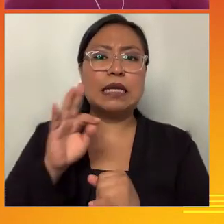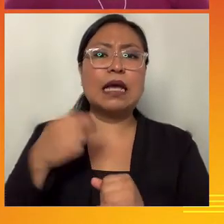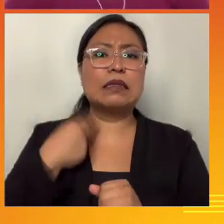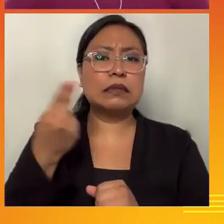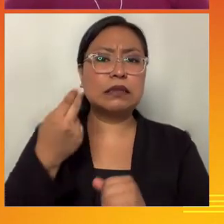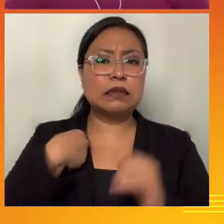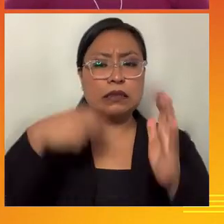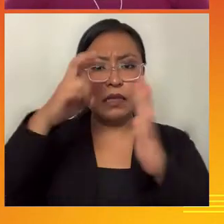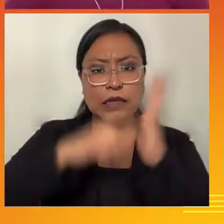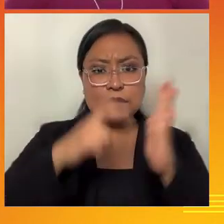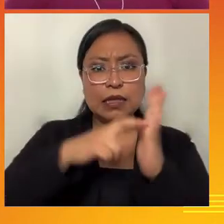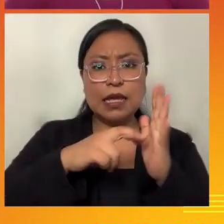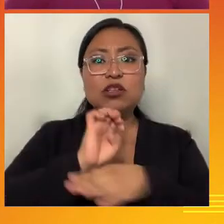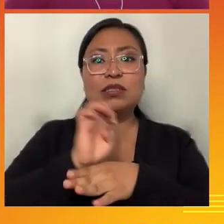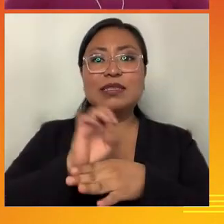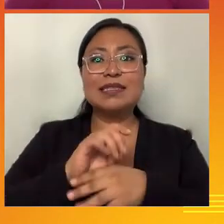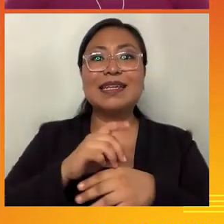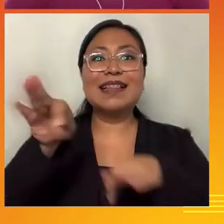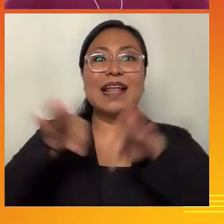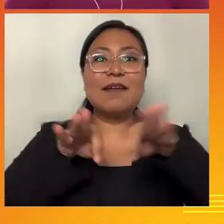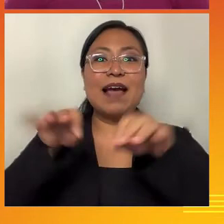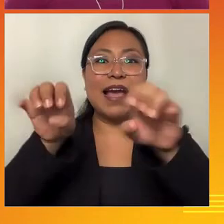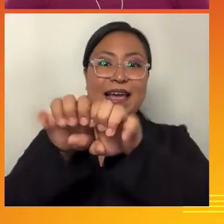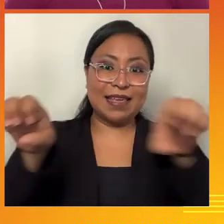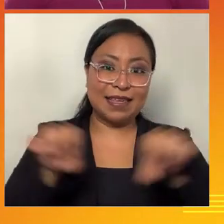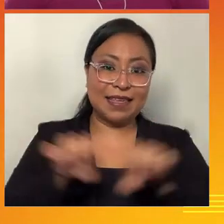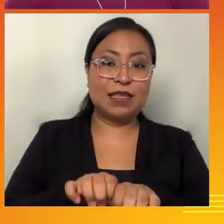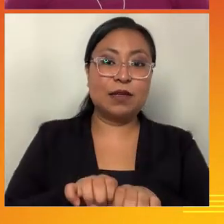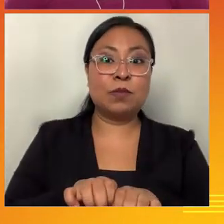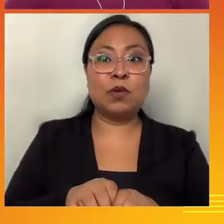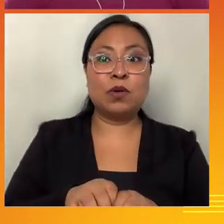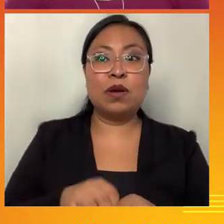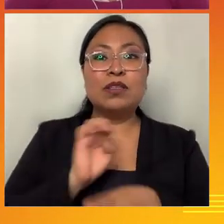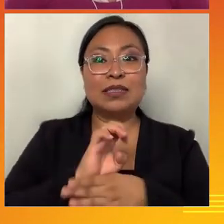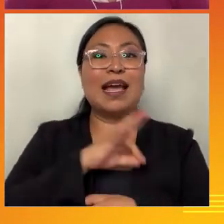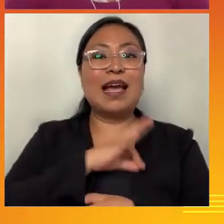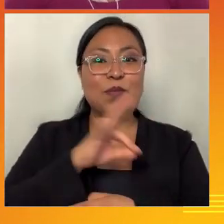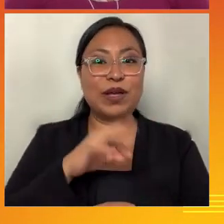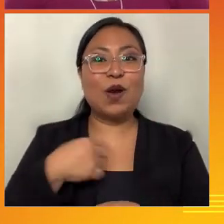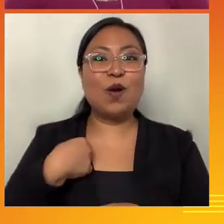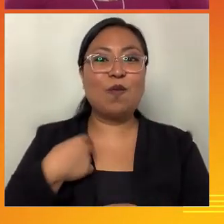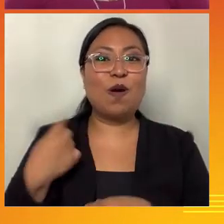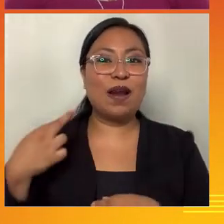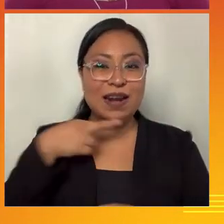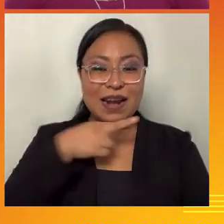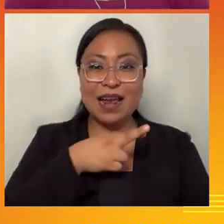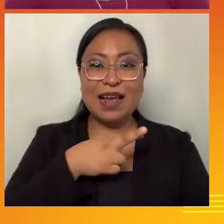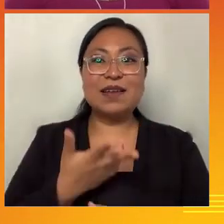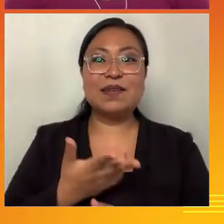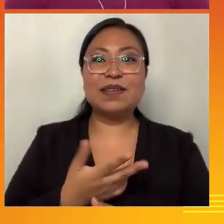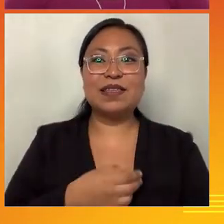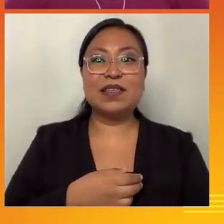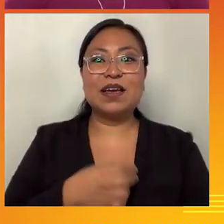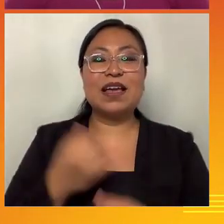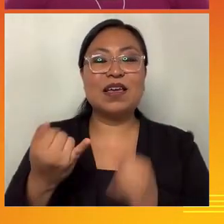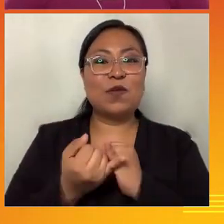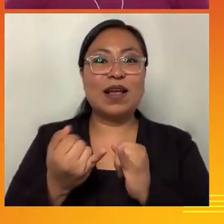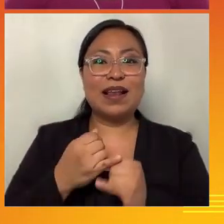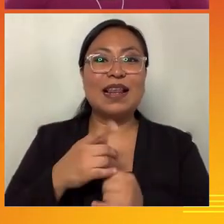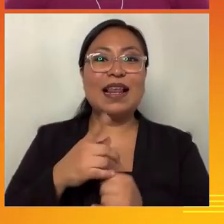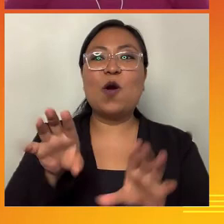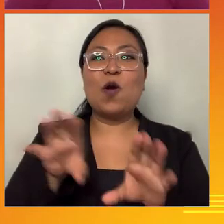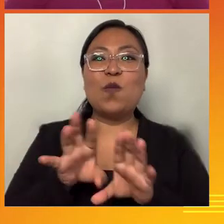trabajar colaborativamente. Pues bueno, ya podemos hacerlo de manera inmediata, en tiempo real y con varias personas